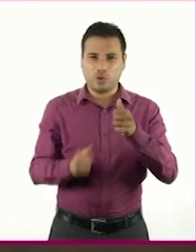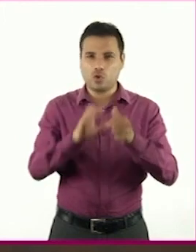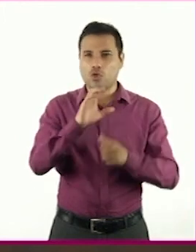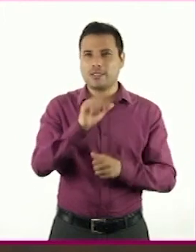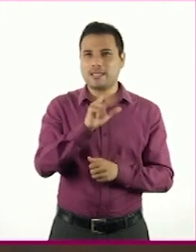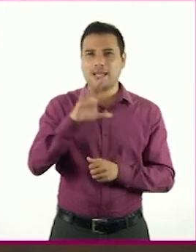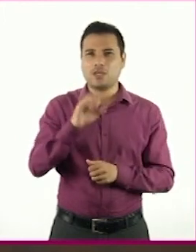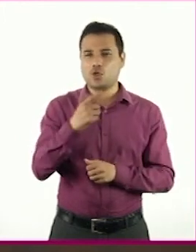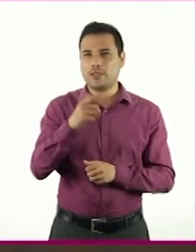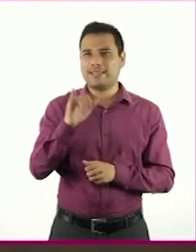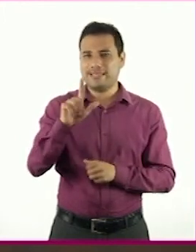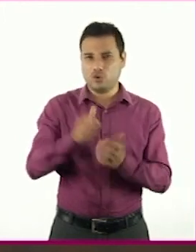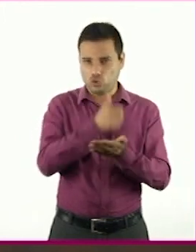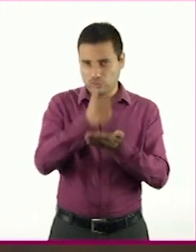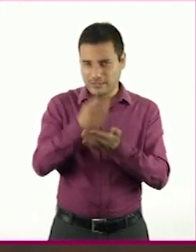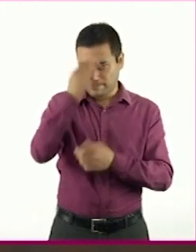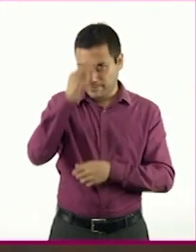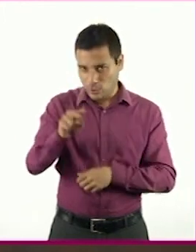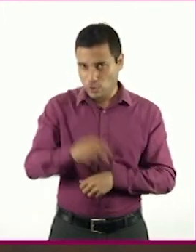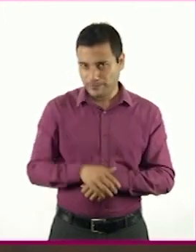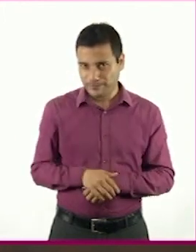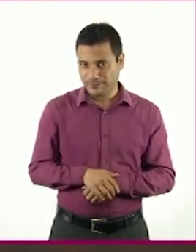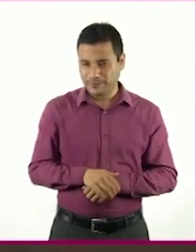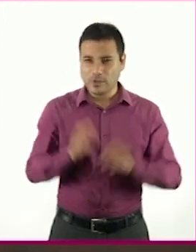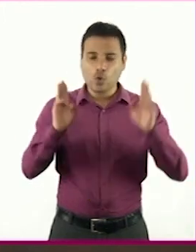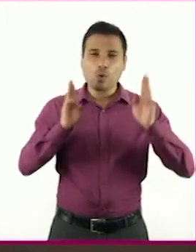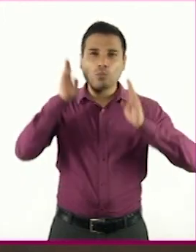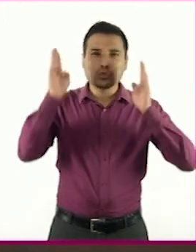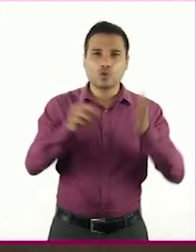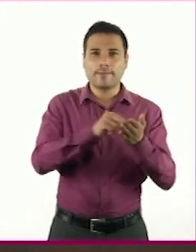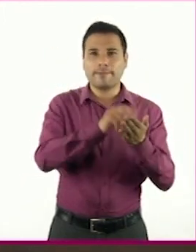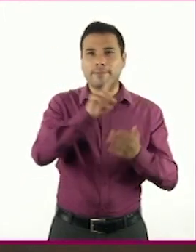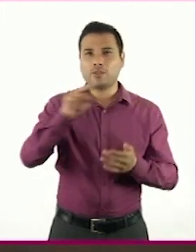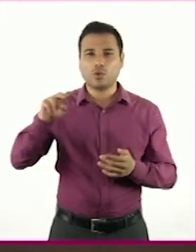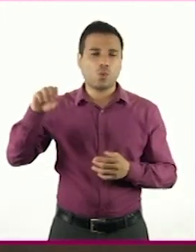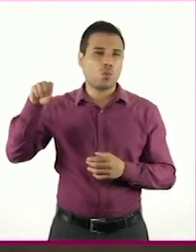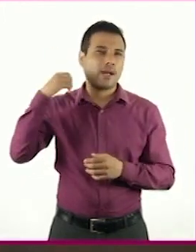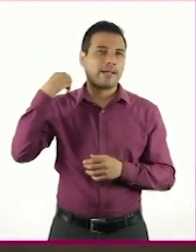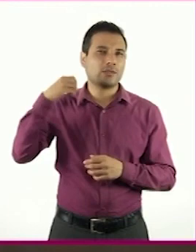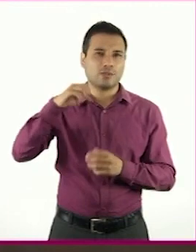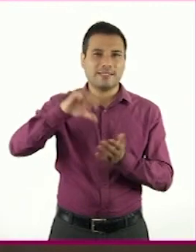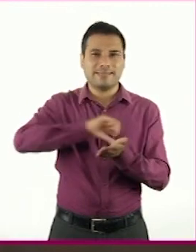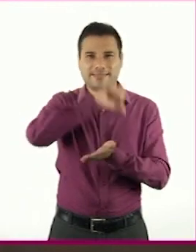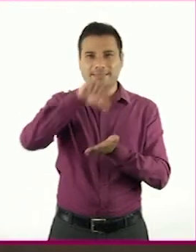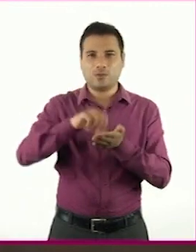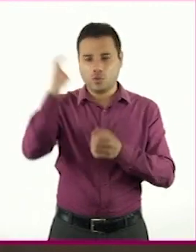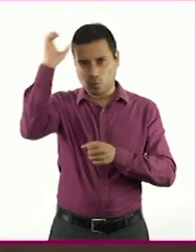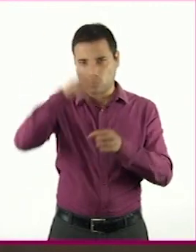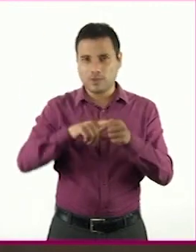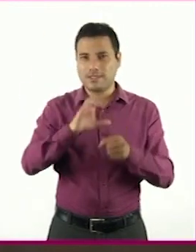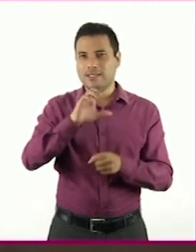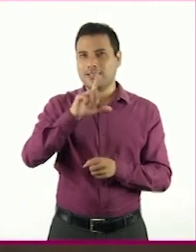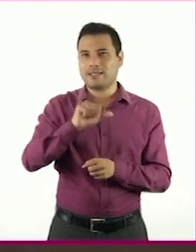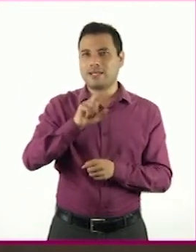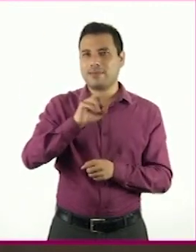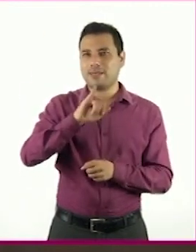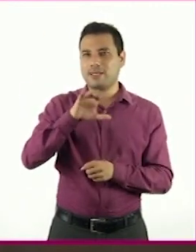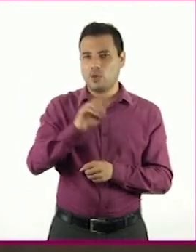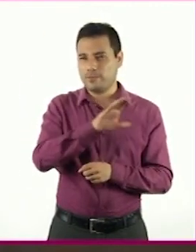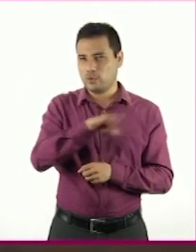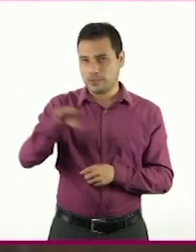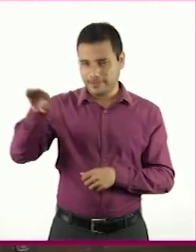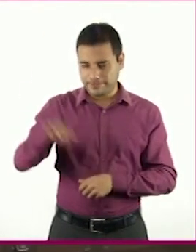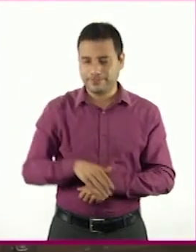en la capital del país, en el Museo de los Pintores Oaxaqueños, en el Centro Cultural Clavijero, en Michoacán, entre